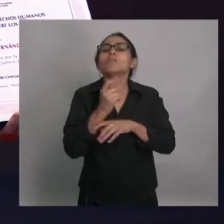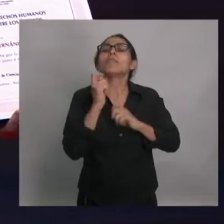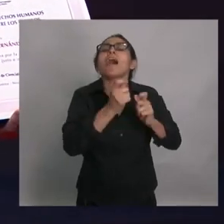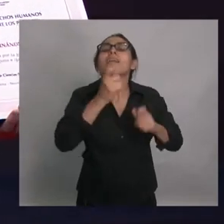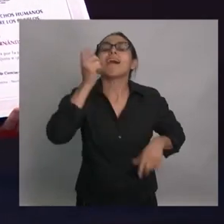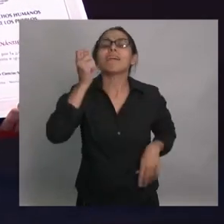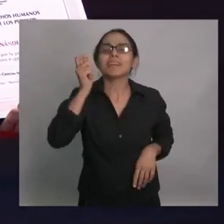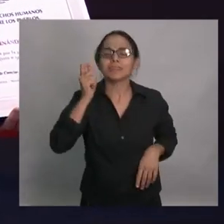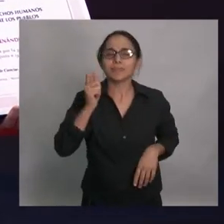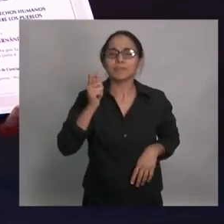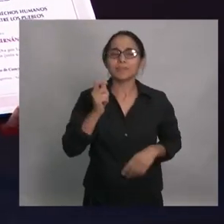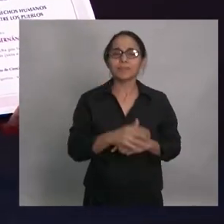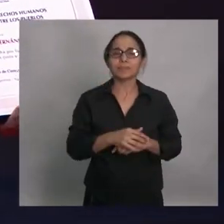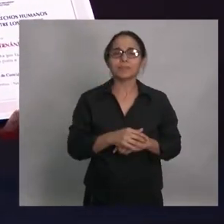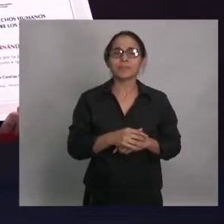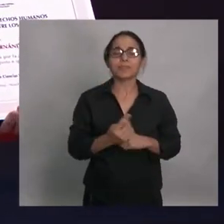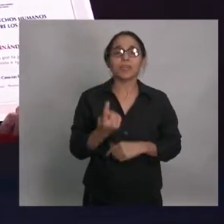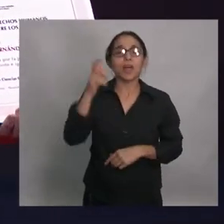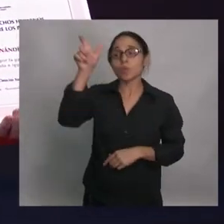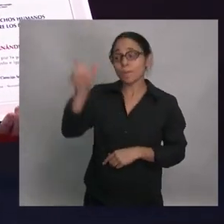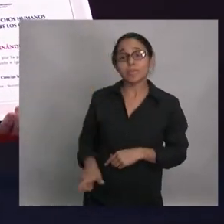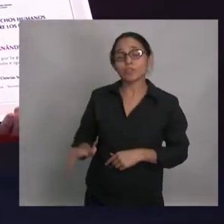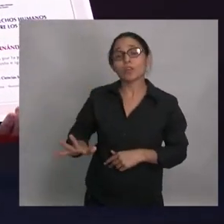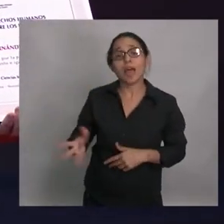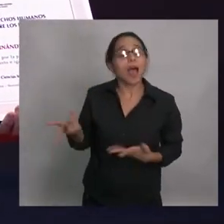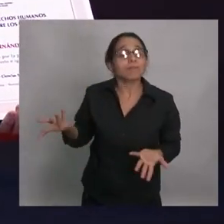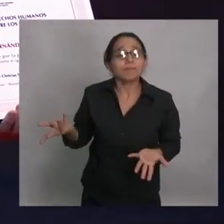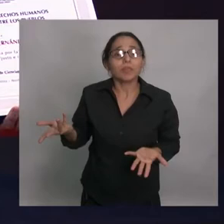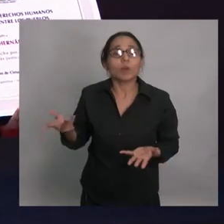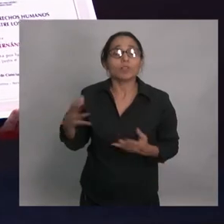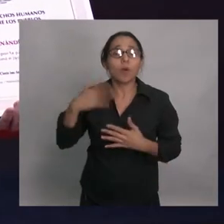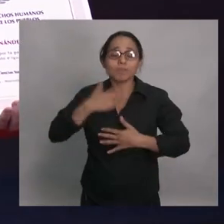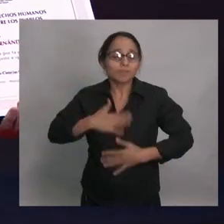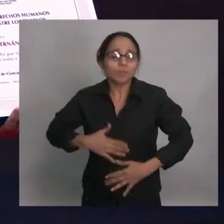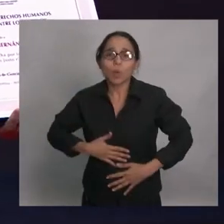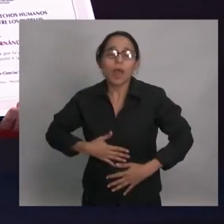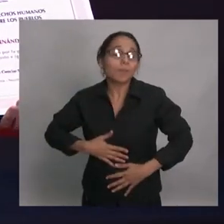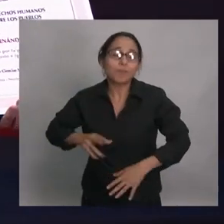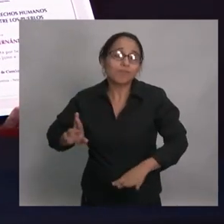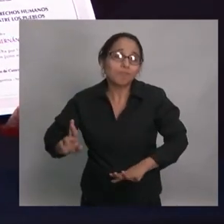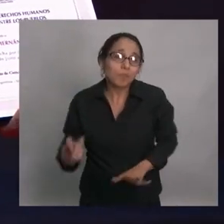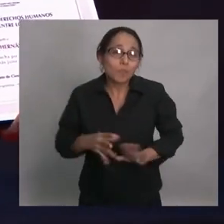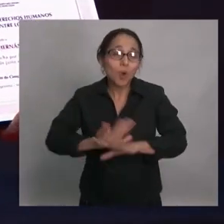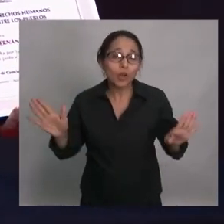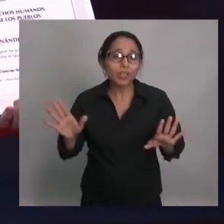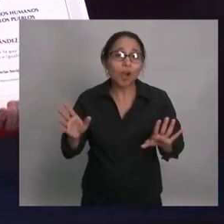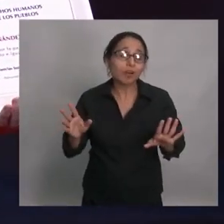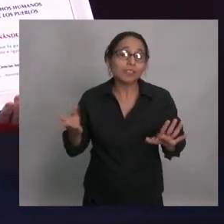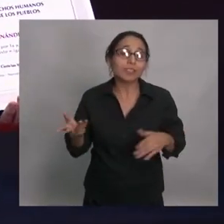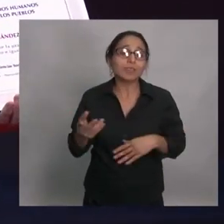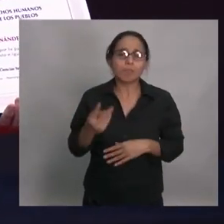a alguien cuida desaparición física cuyo paso a la gloria se produjo hace